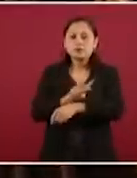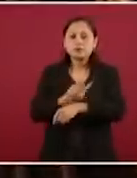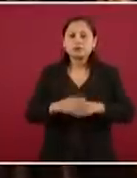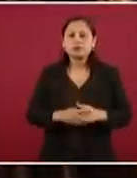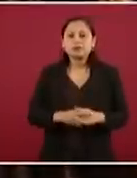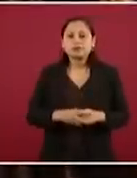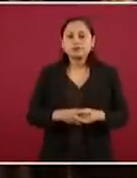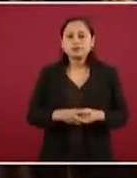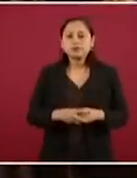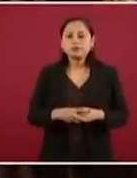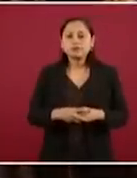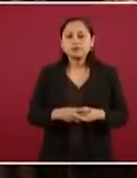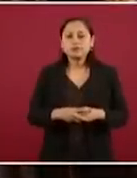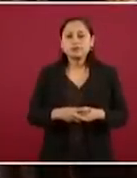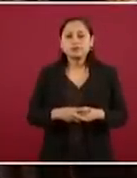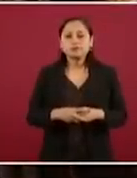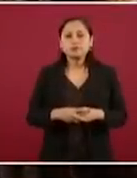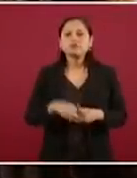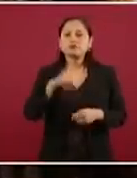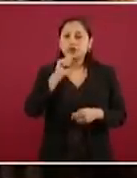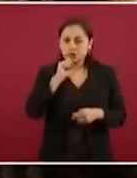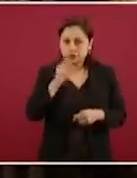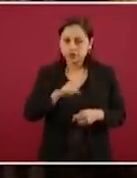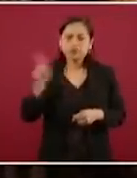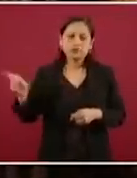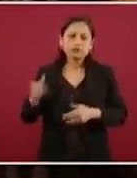y que vaya allá,